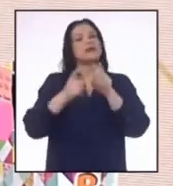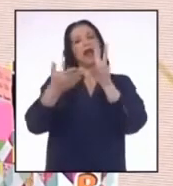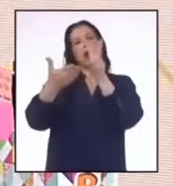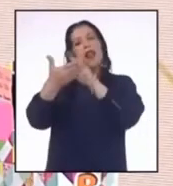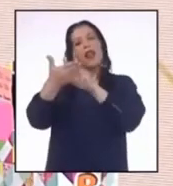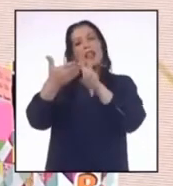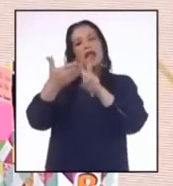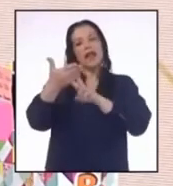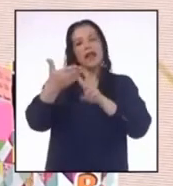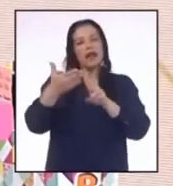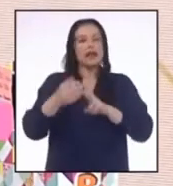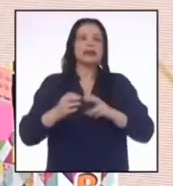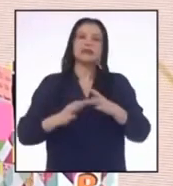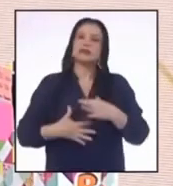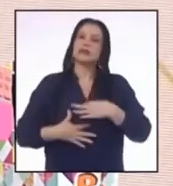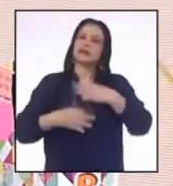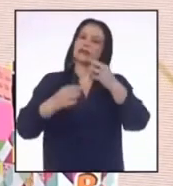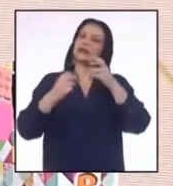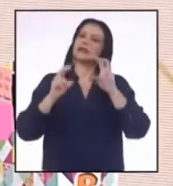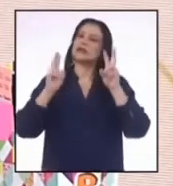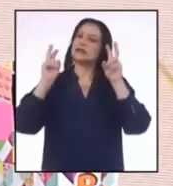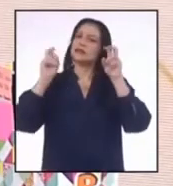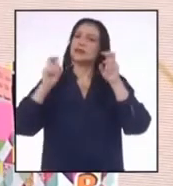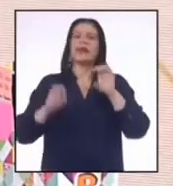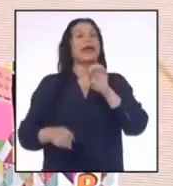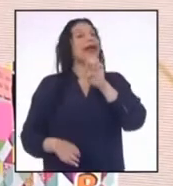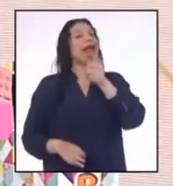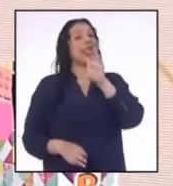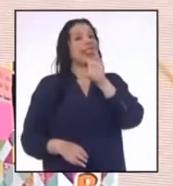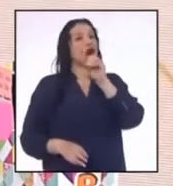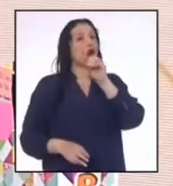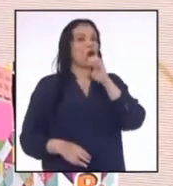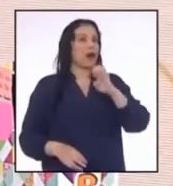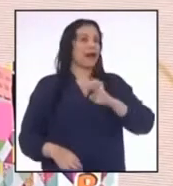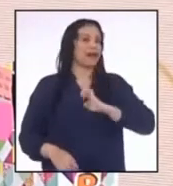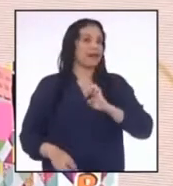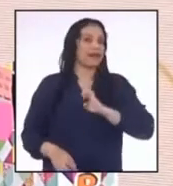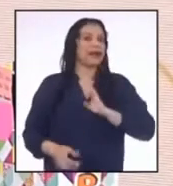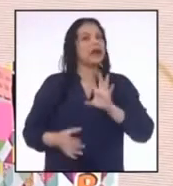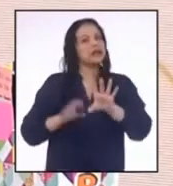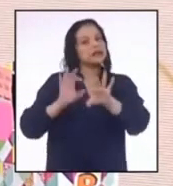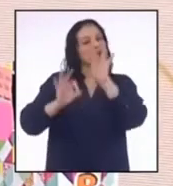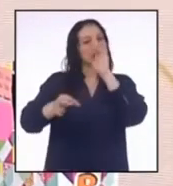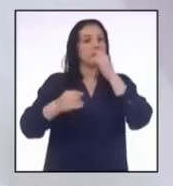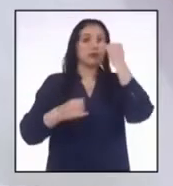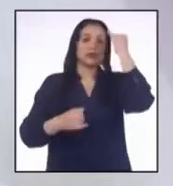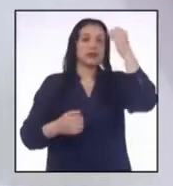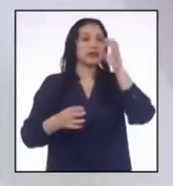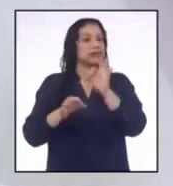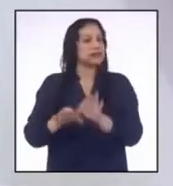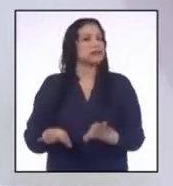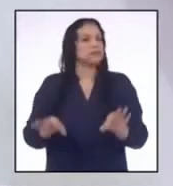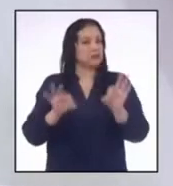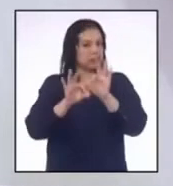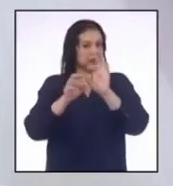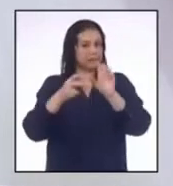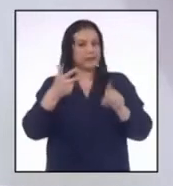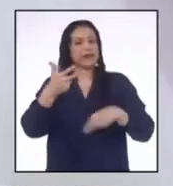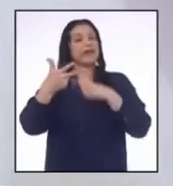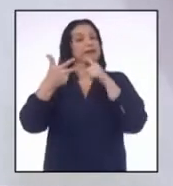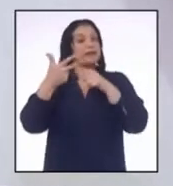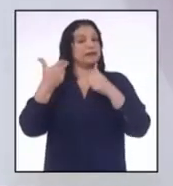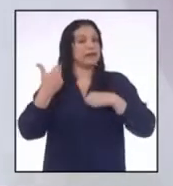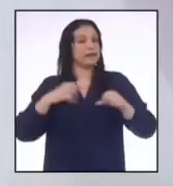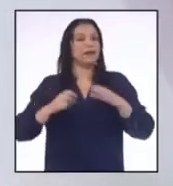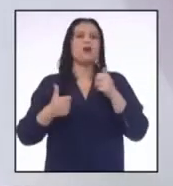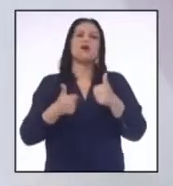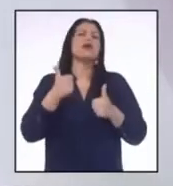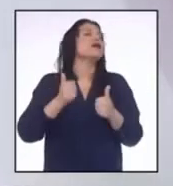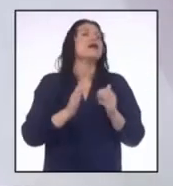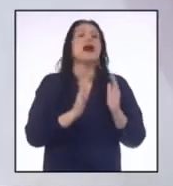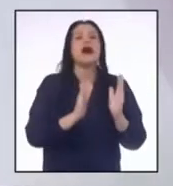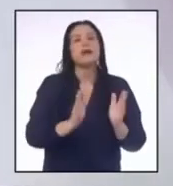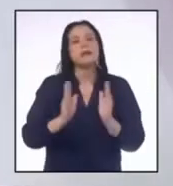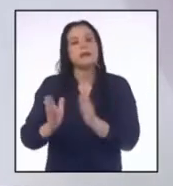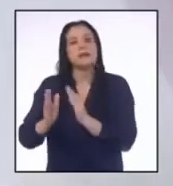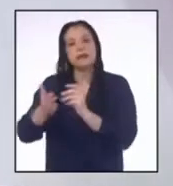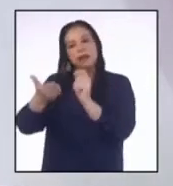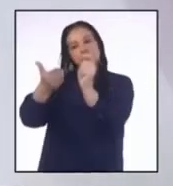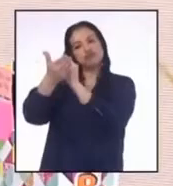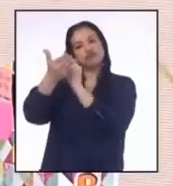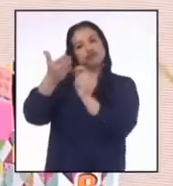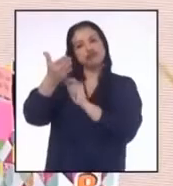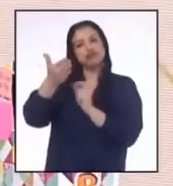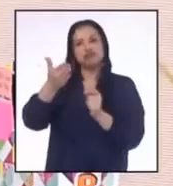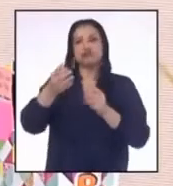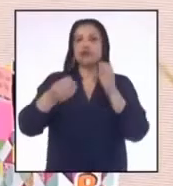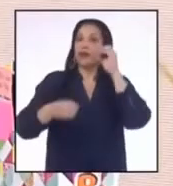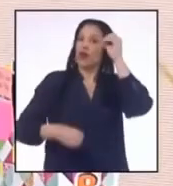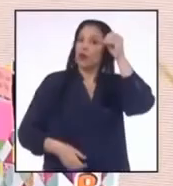muy interesante sobre ecoética, del cual extrajimos ideas importantes. Y la tercera actividad fue planificar nuestro artículo de